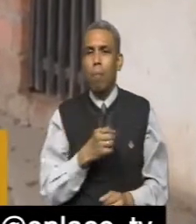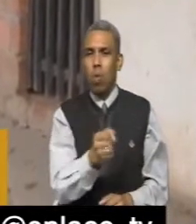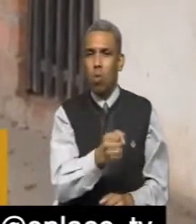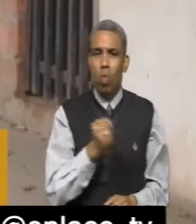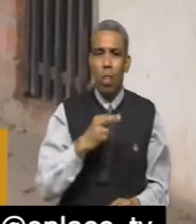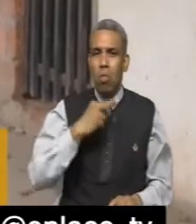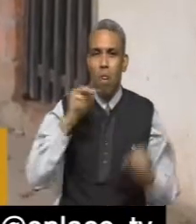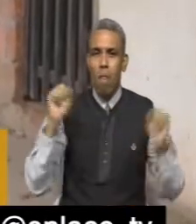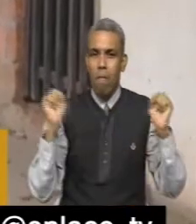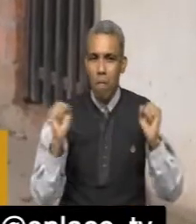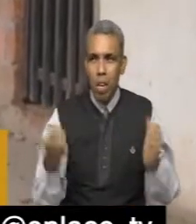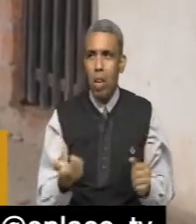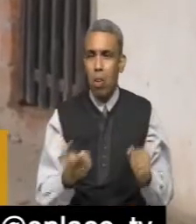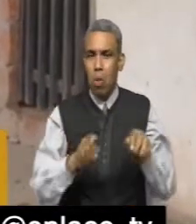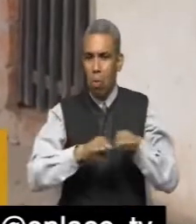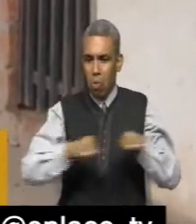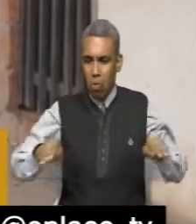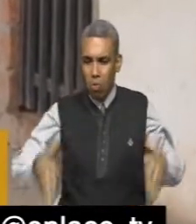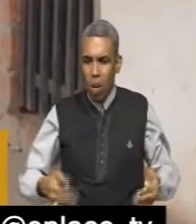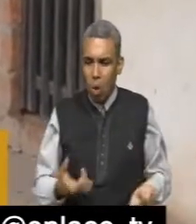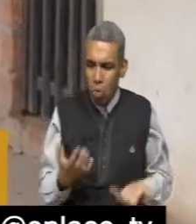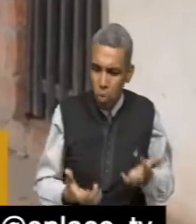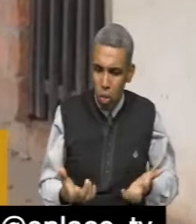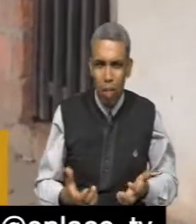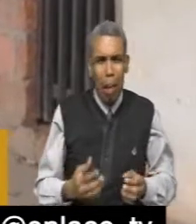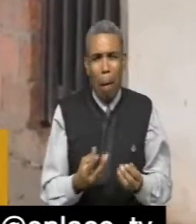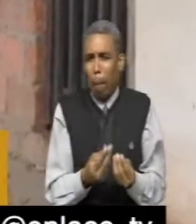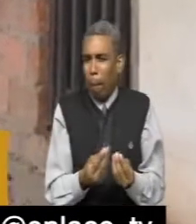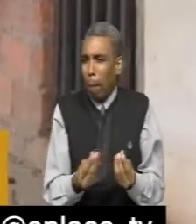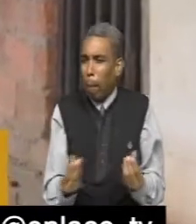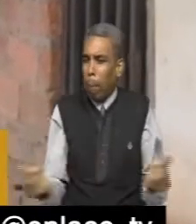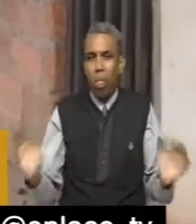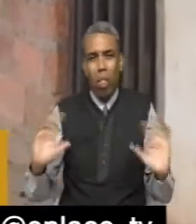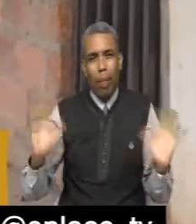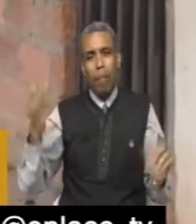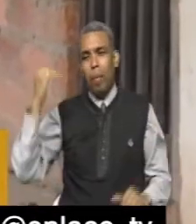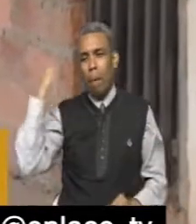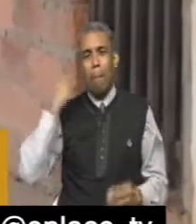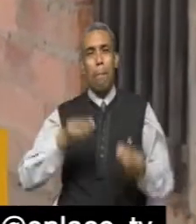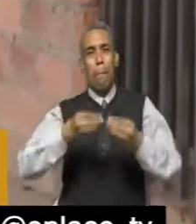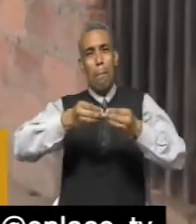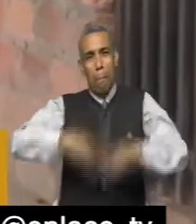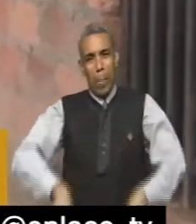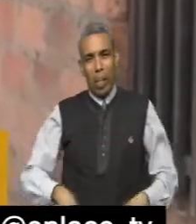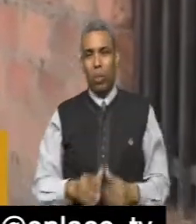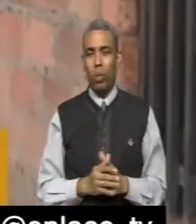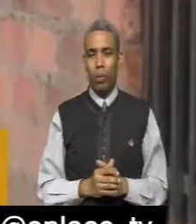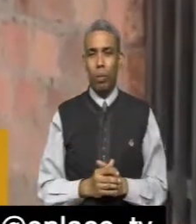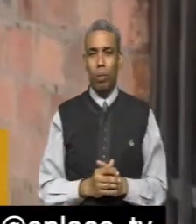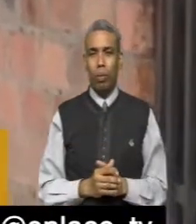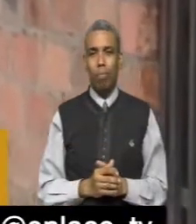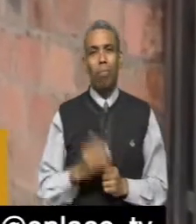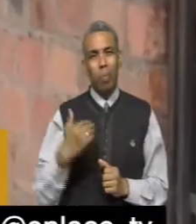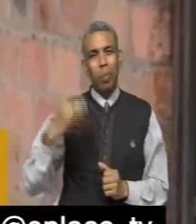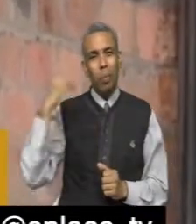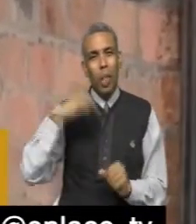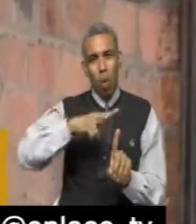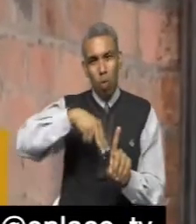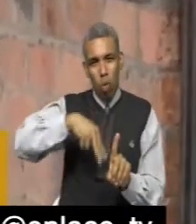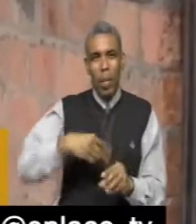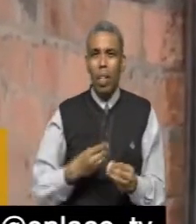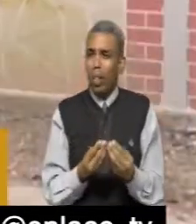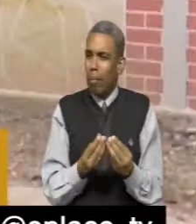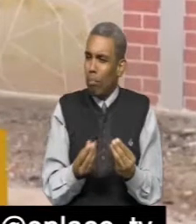no tenemos absolutamente nada, porque todo eso que nosotros lo teníamos, pero cuando fue el momento de la tragedia, eso quedó reducido